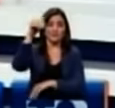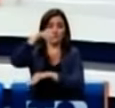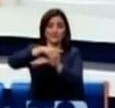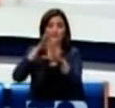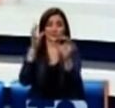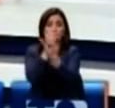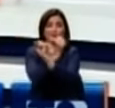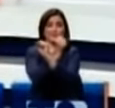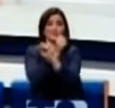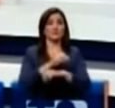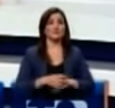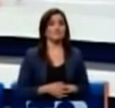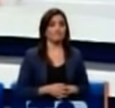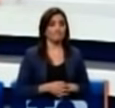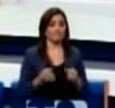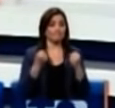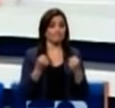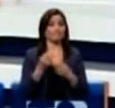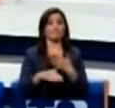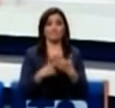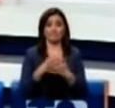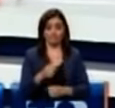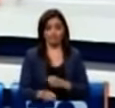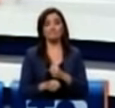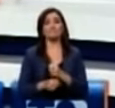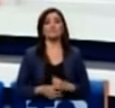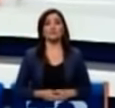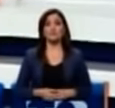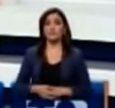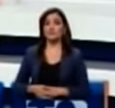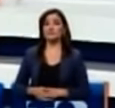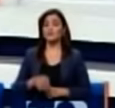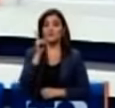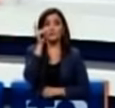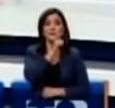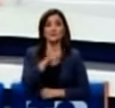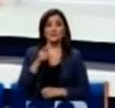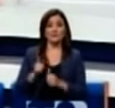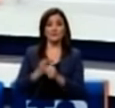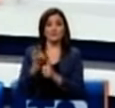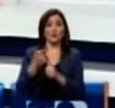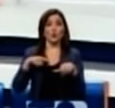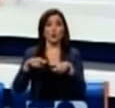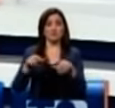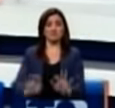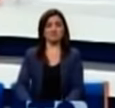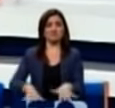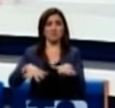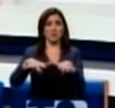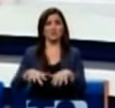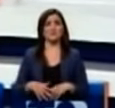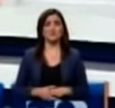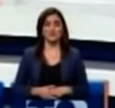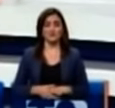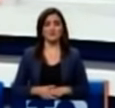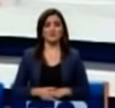ayer, considerada hasta el momento la más fuerte en lo que va del año. Extensos sectores del puerto principal quedaron completamente anegados